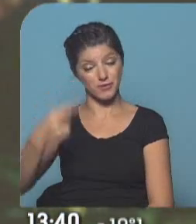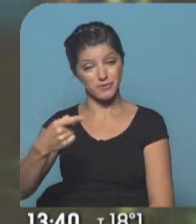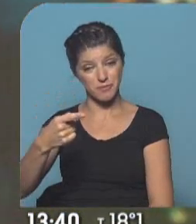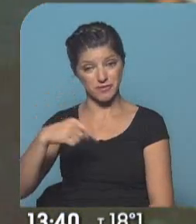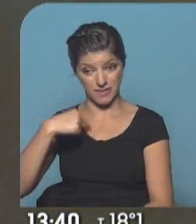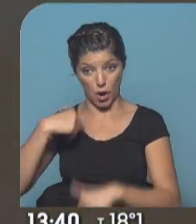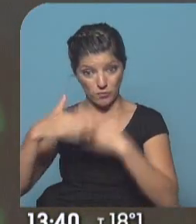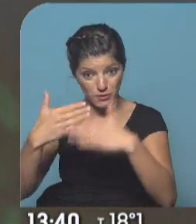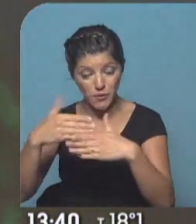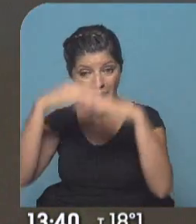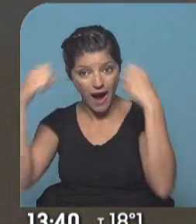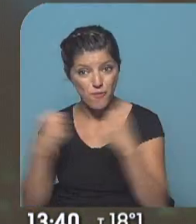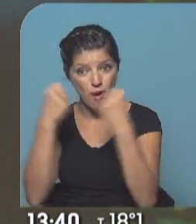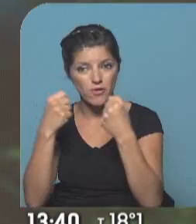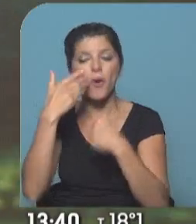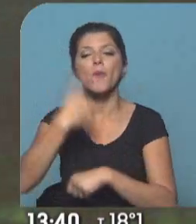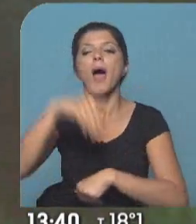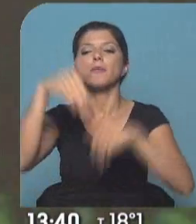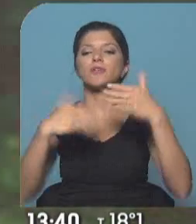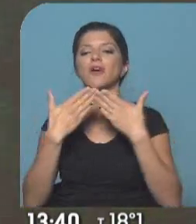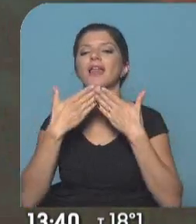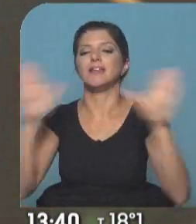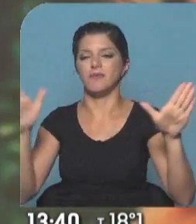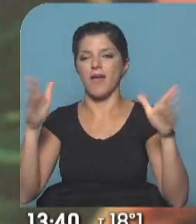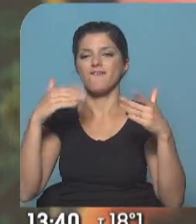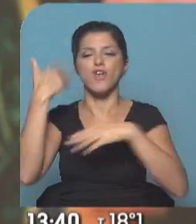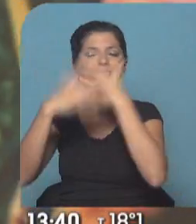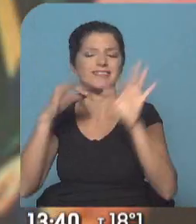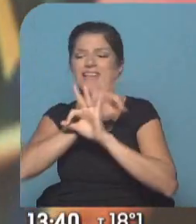este cese unilateral, tendrá elecciones libres de violencia, elecciones presidenciales.